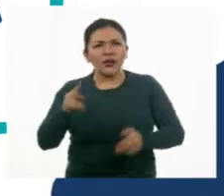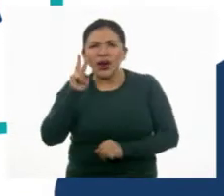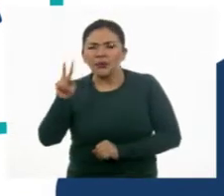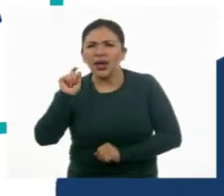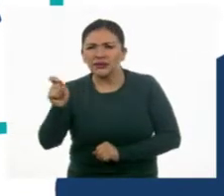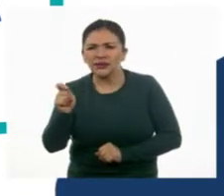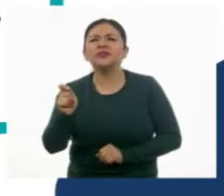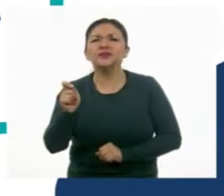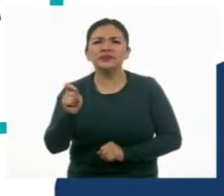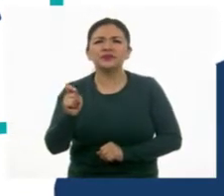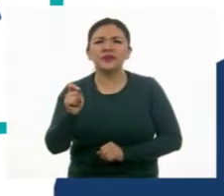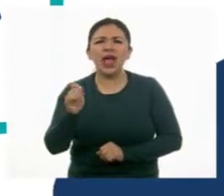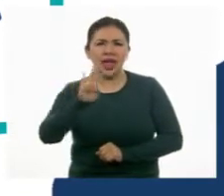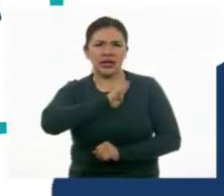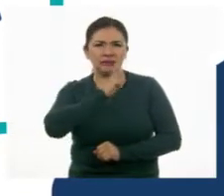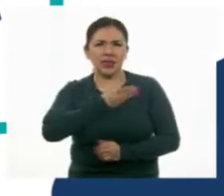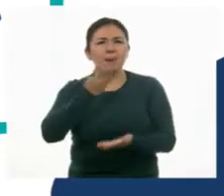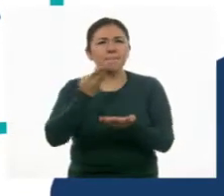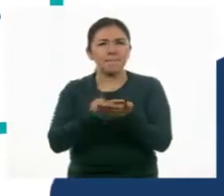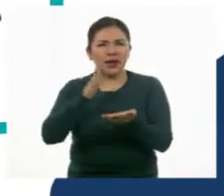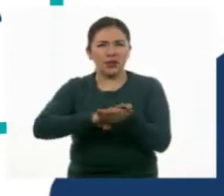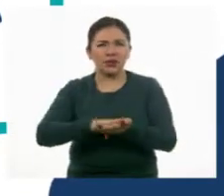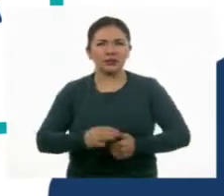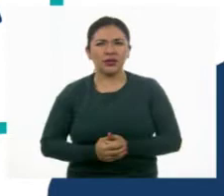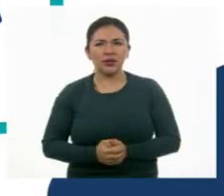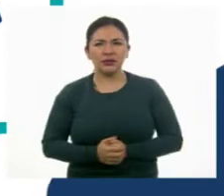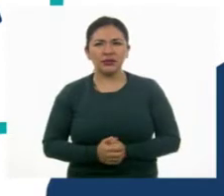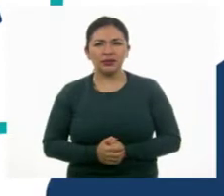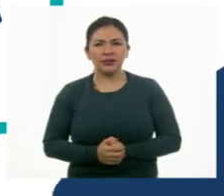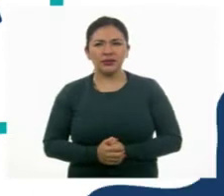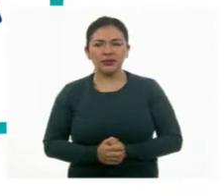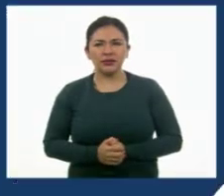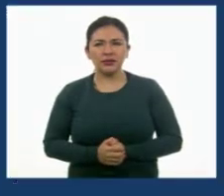continuación, Lengua Materna, clase bilingüe.